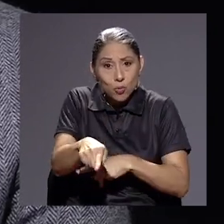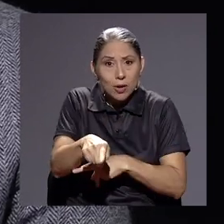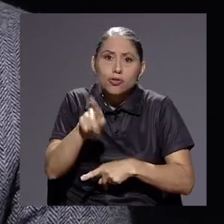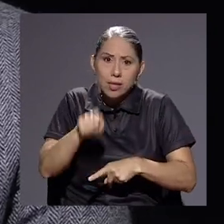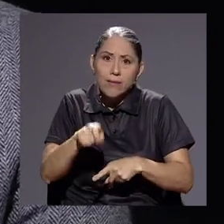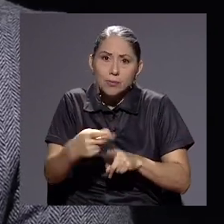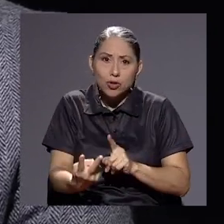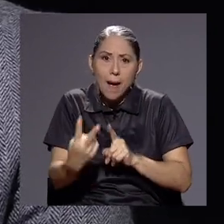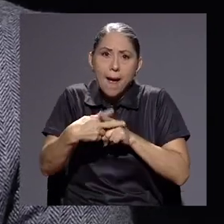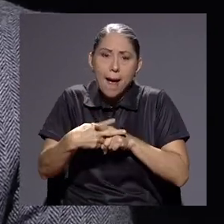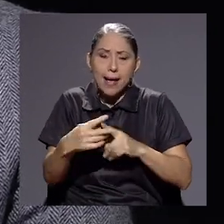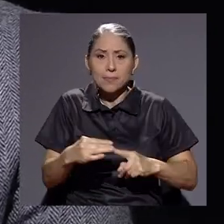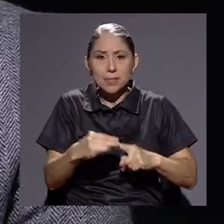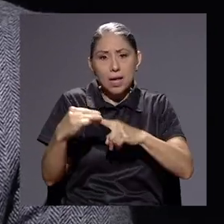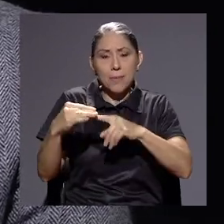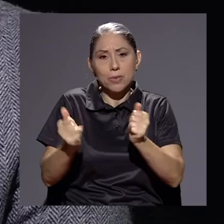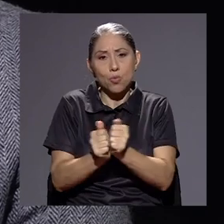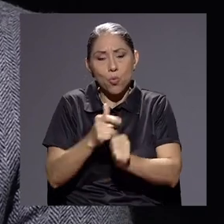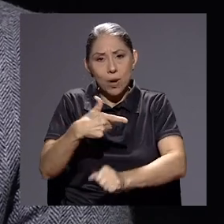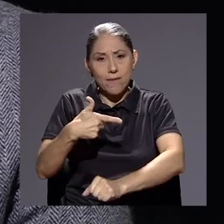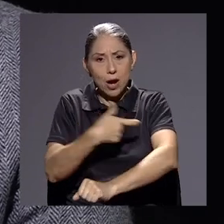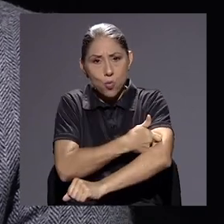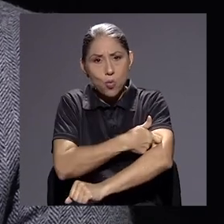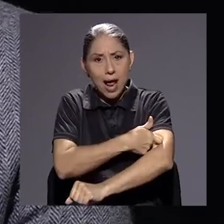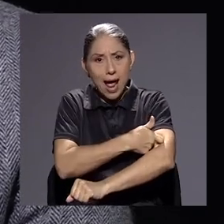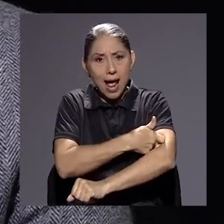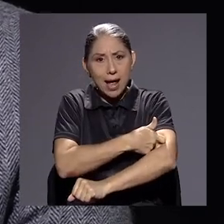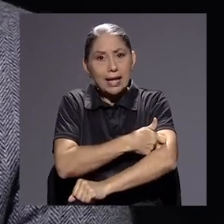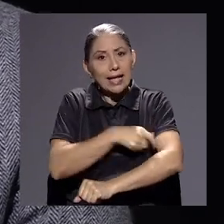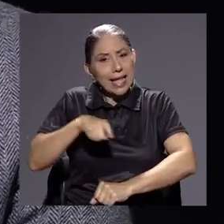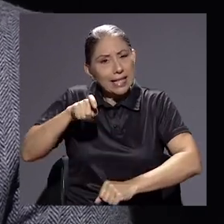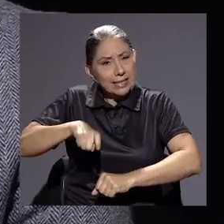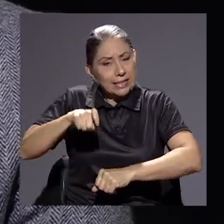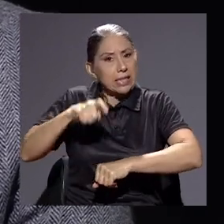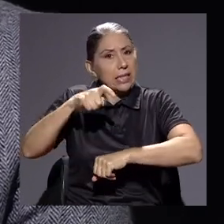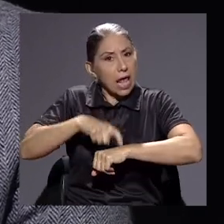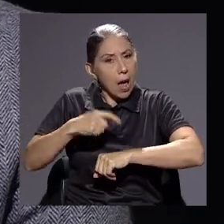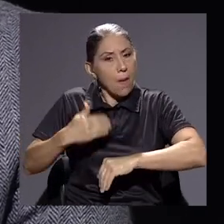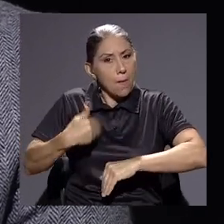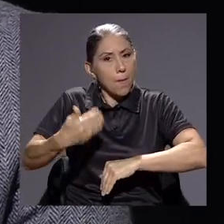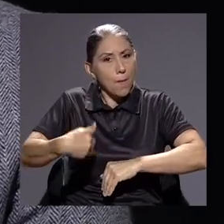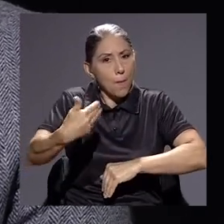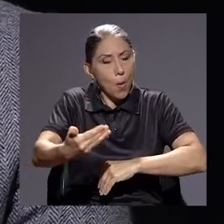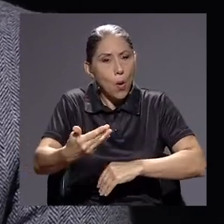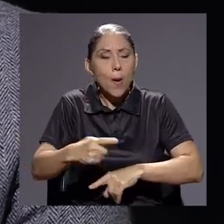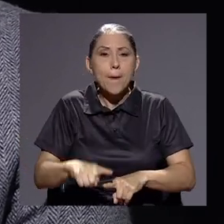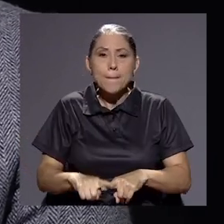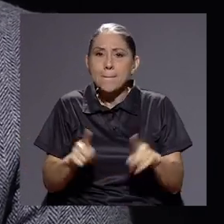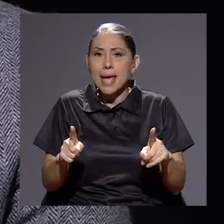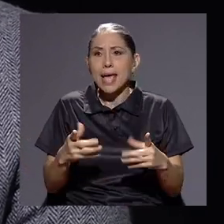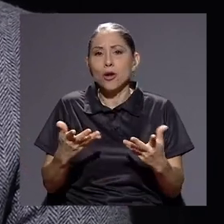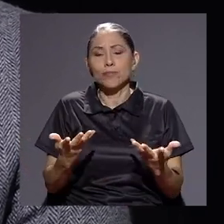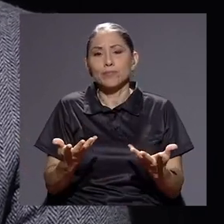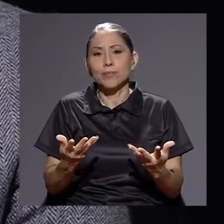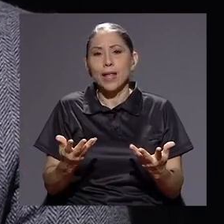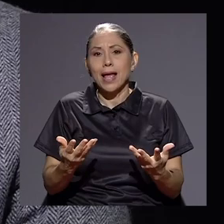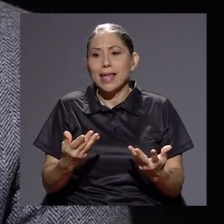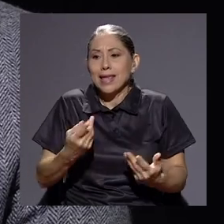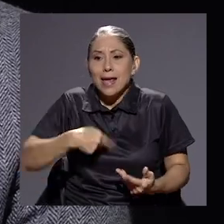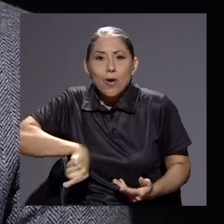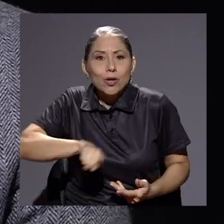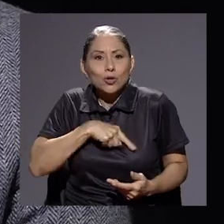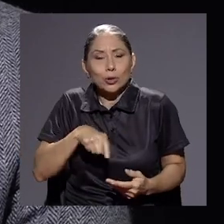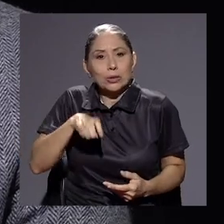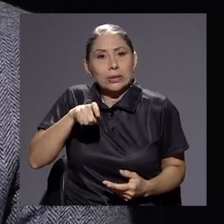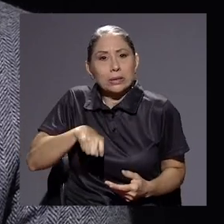una vacuna que pues va a tomar su tiempo, pero que por más necesidad que